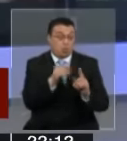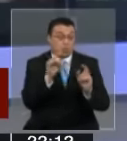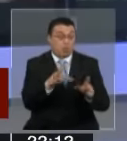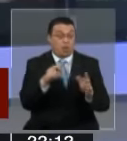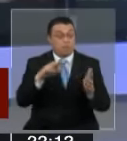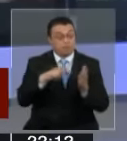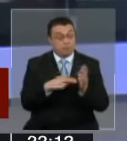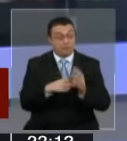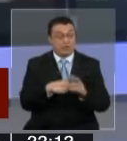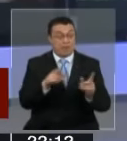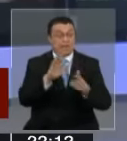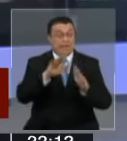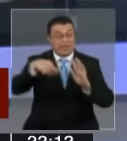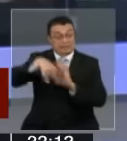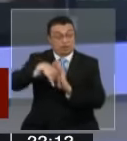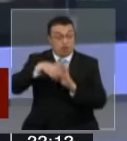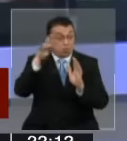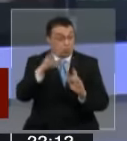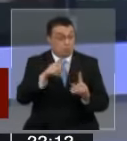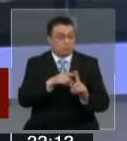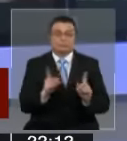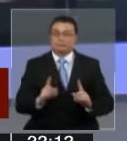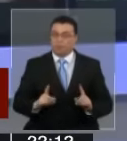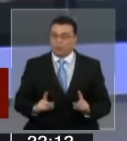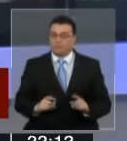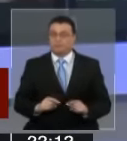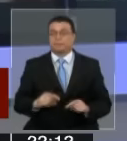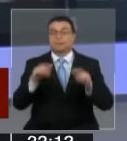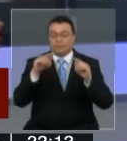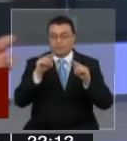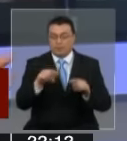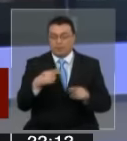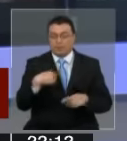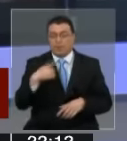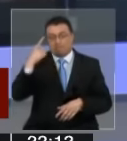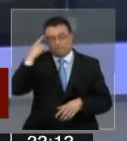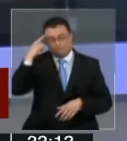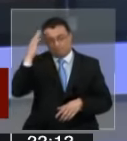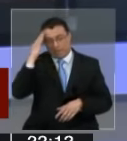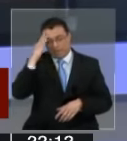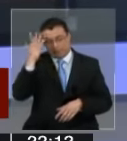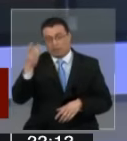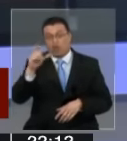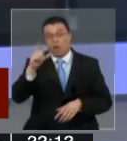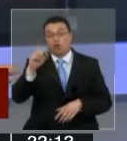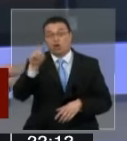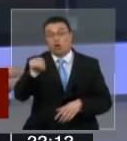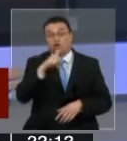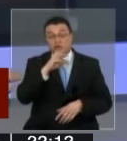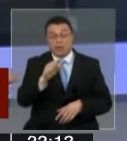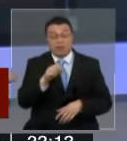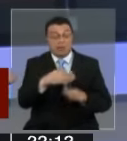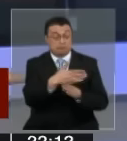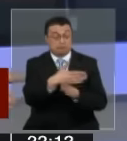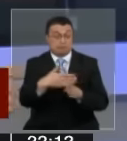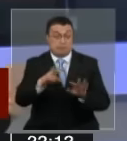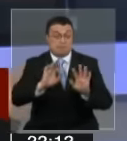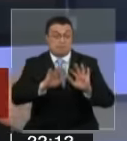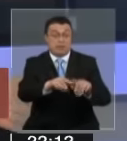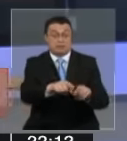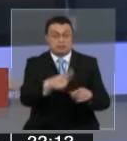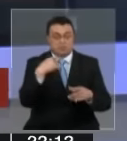la crisis que tenemos en Chiloé. Por lo tanto, cuando uno piensa en la costa, yo digo, ¿qué ha pasado con nuestra investigación